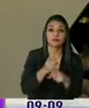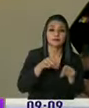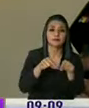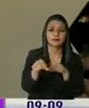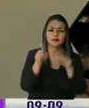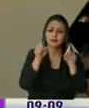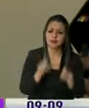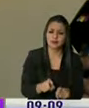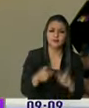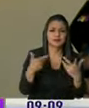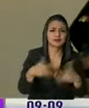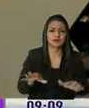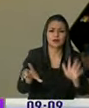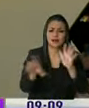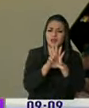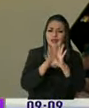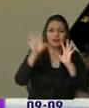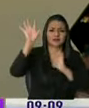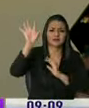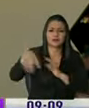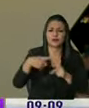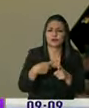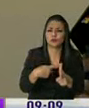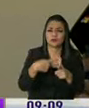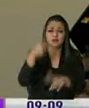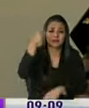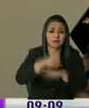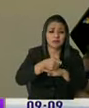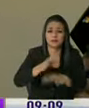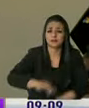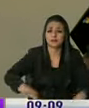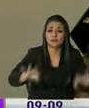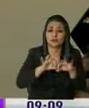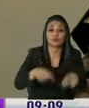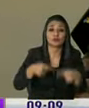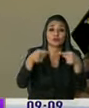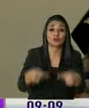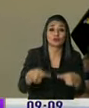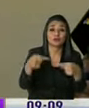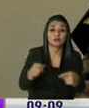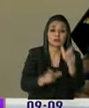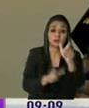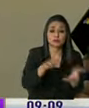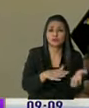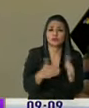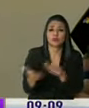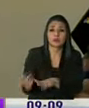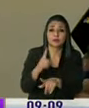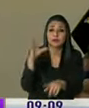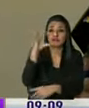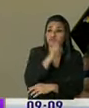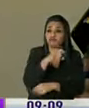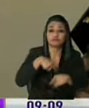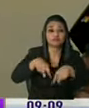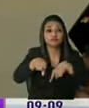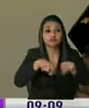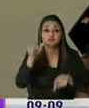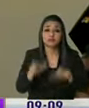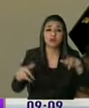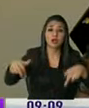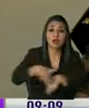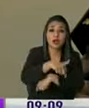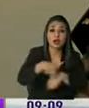una política de Estado, ¿ya? Pero urgente, urgente, porque todos los días se mueren gente y no nos damos cuenta. Nos movilizamos únicamente